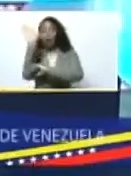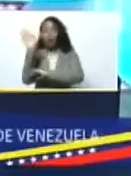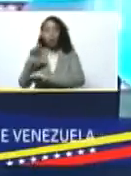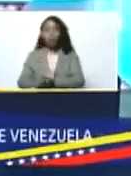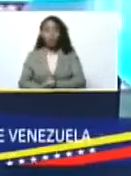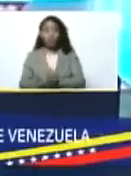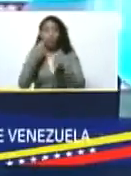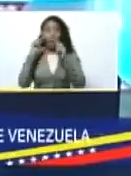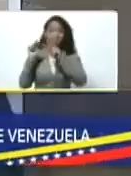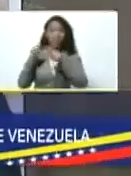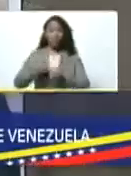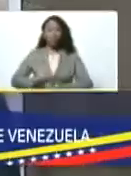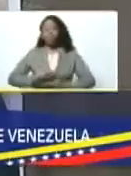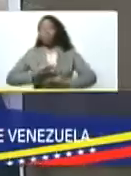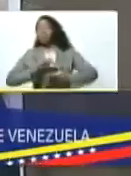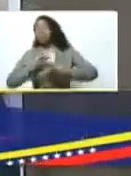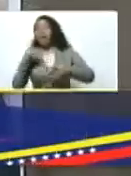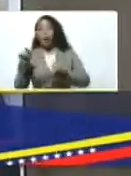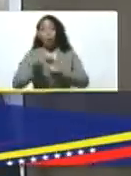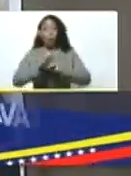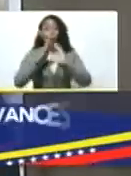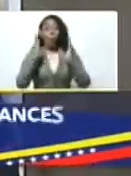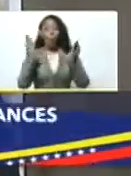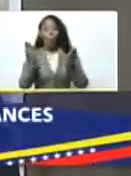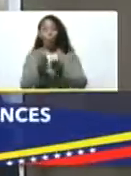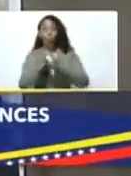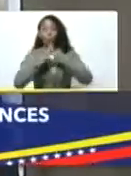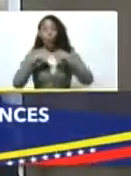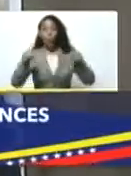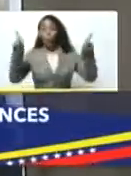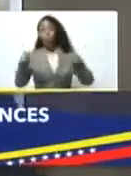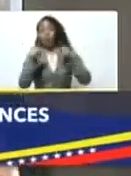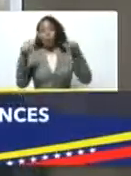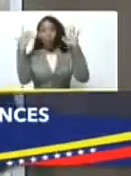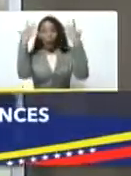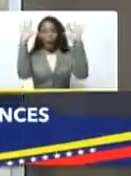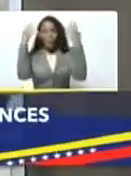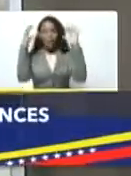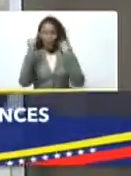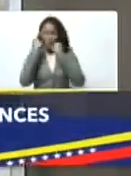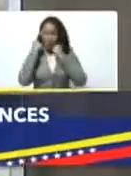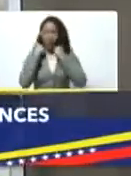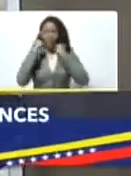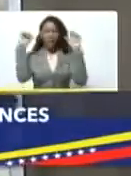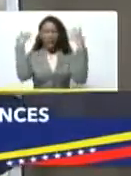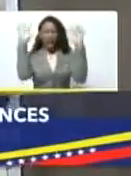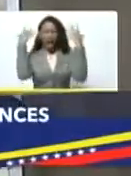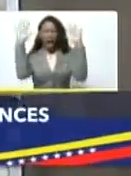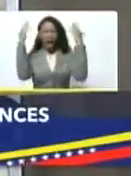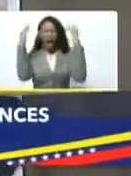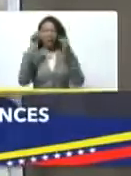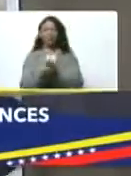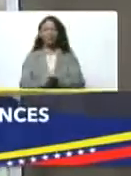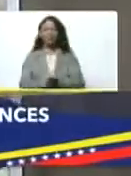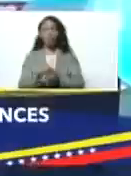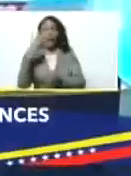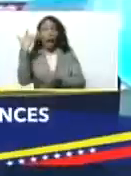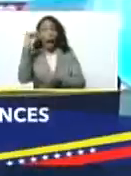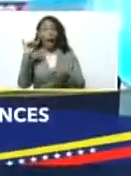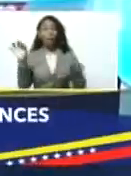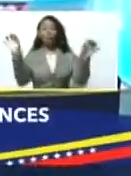Estaba inspirado Mundito, pues, el mundo Pérez y toda su orquesta. Mal, un aplauso bien fuerte, ¿vale? Están